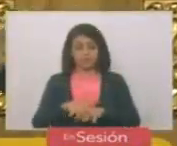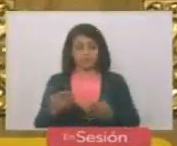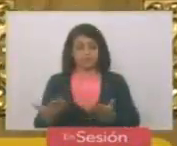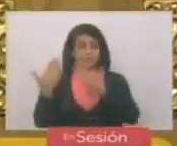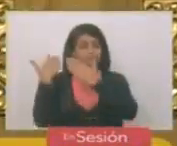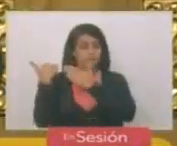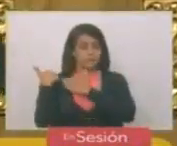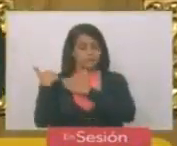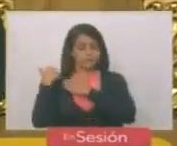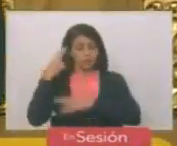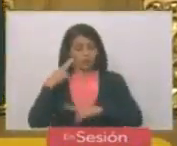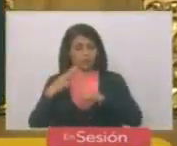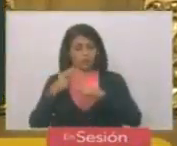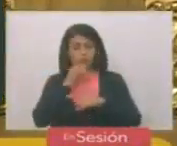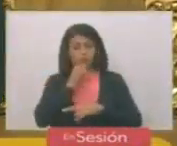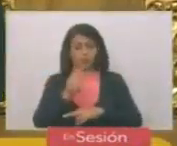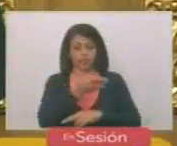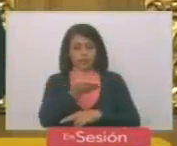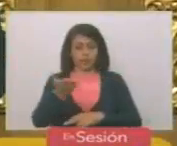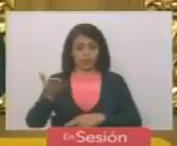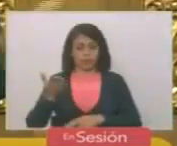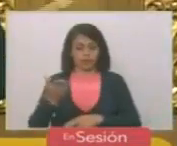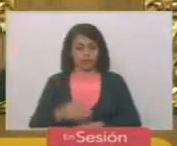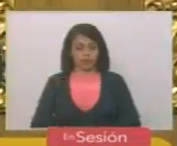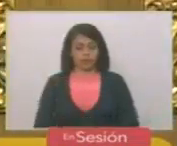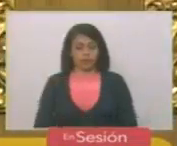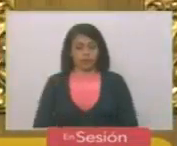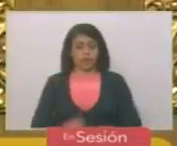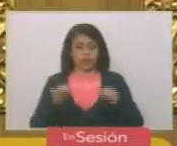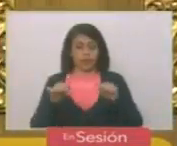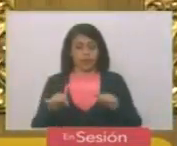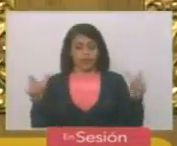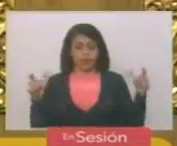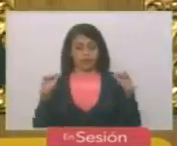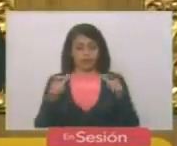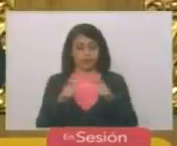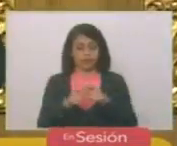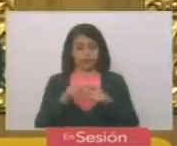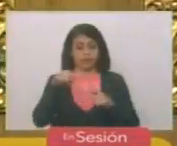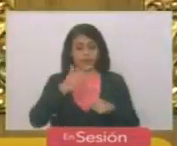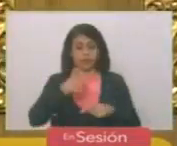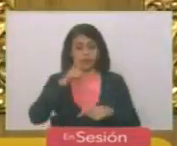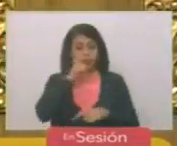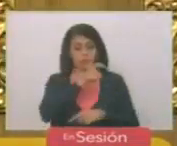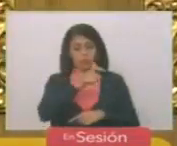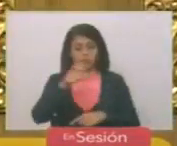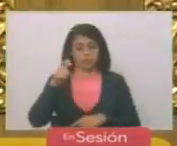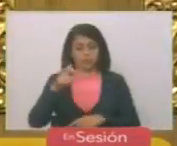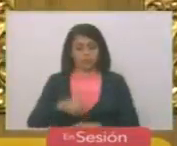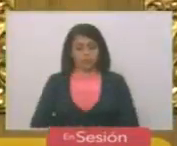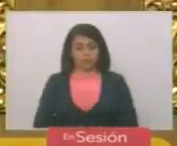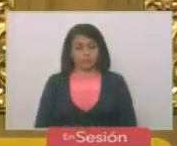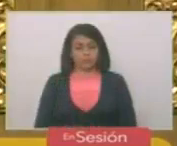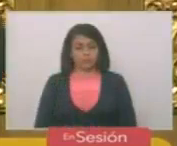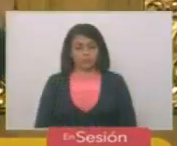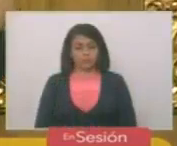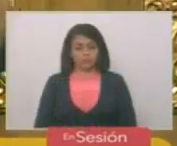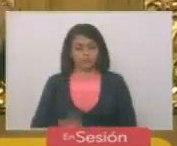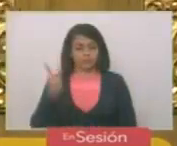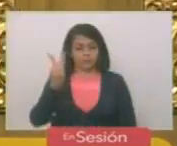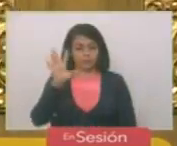otorgado el honor de informarle a este plenario, pero también a nuestro pueblo, que